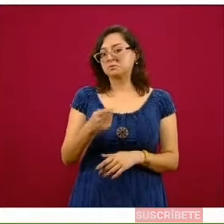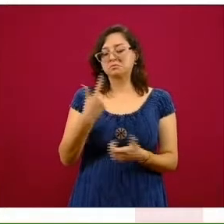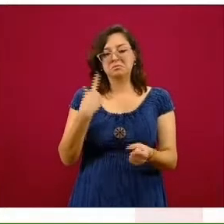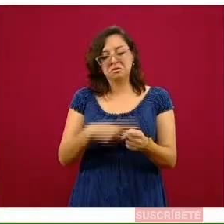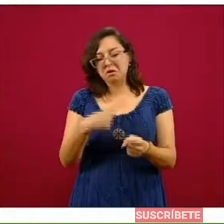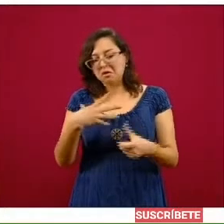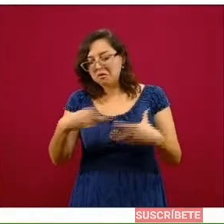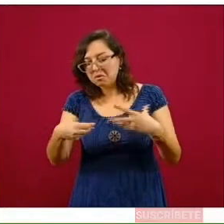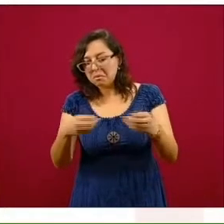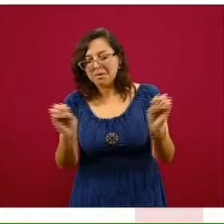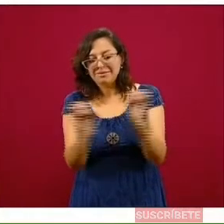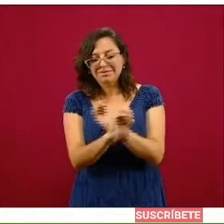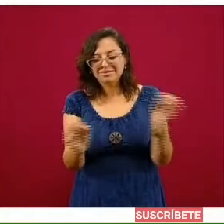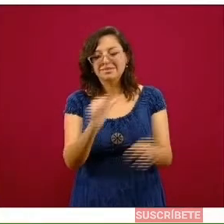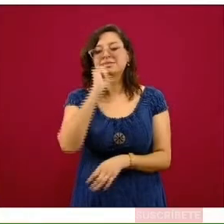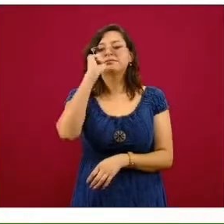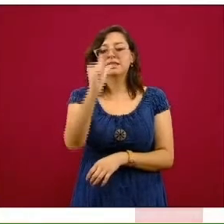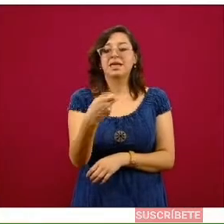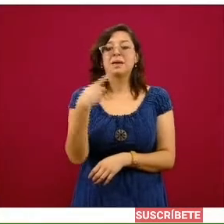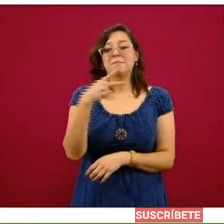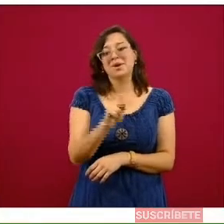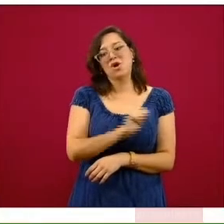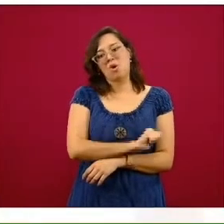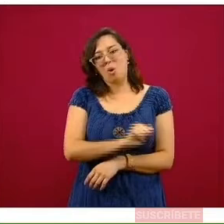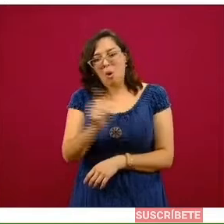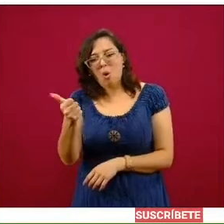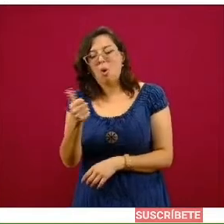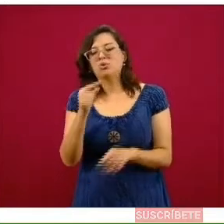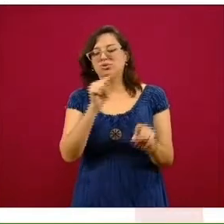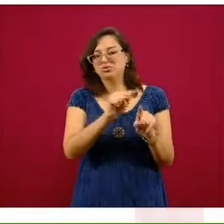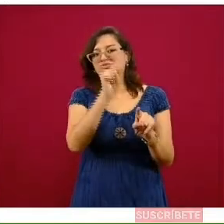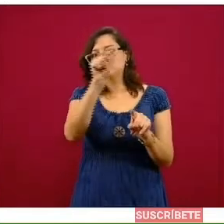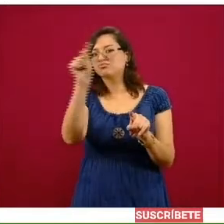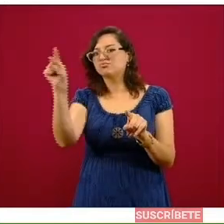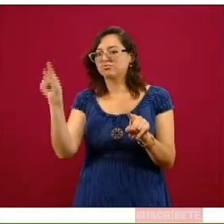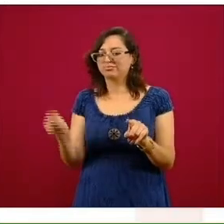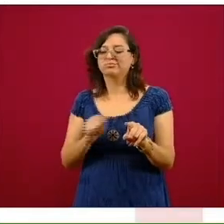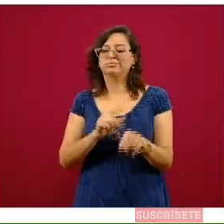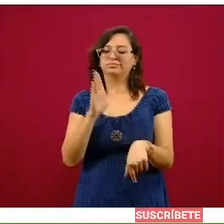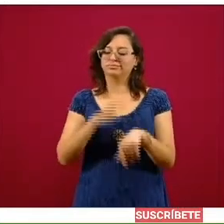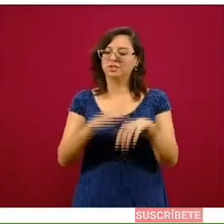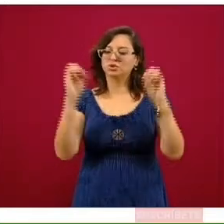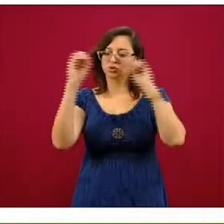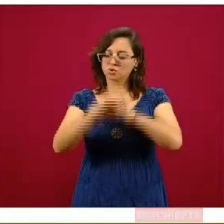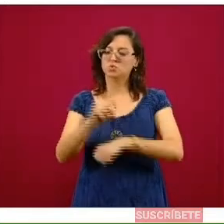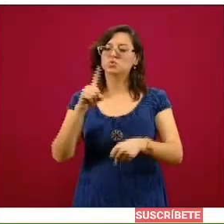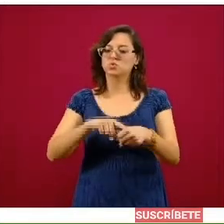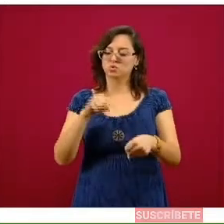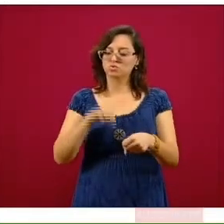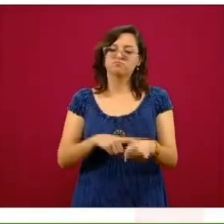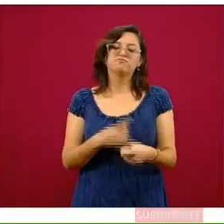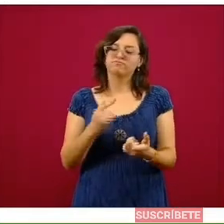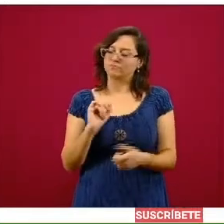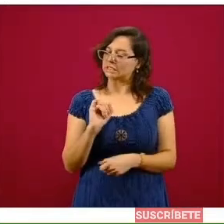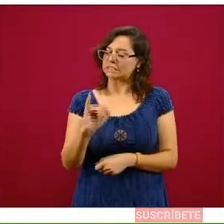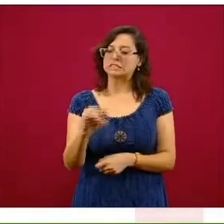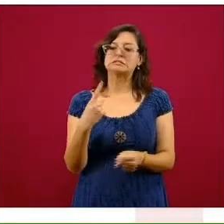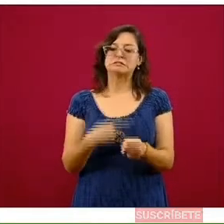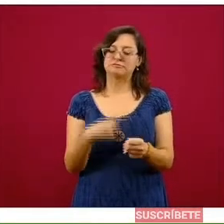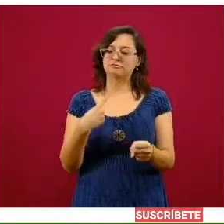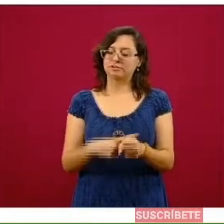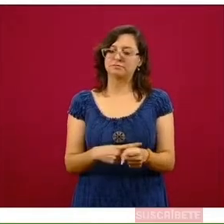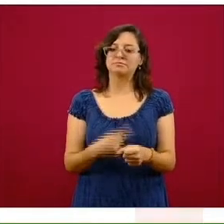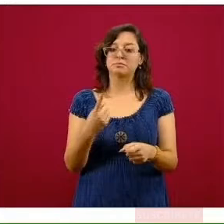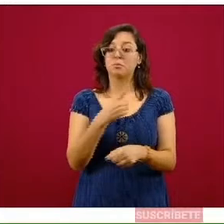detectado transmisión en ellos, pero vemos como si en la dispersión hay algunos que son los colores más oscuros que concentran la mayor cantidad de